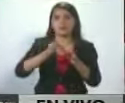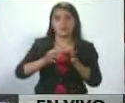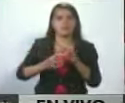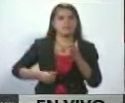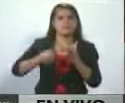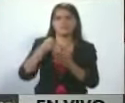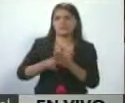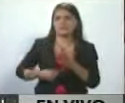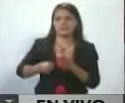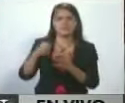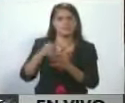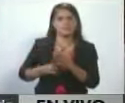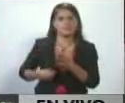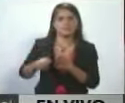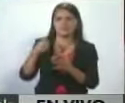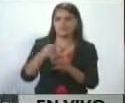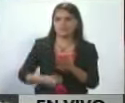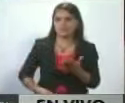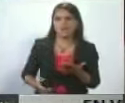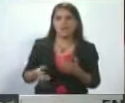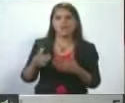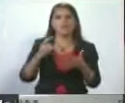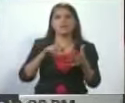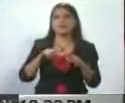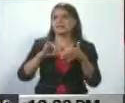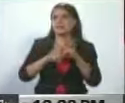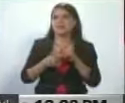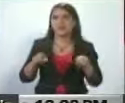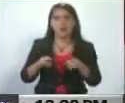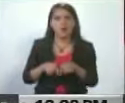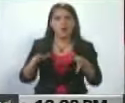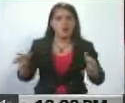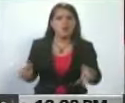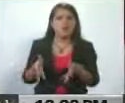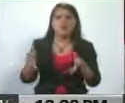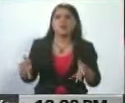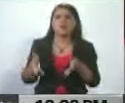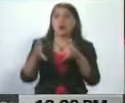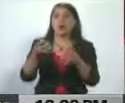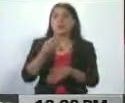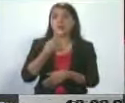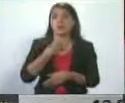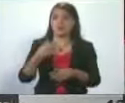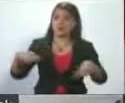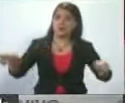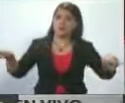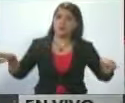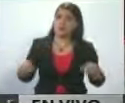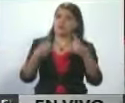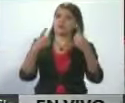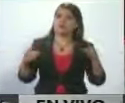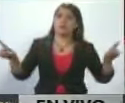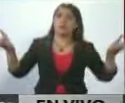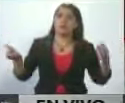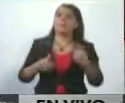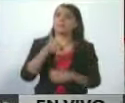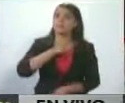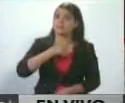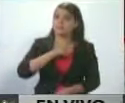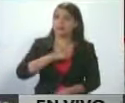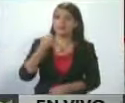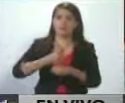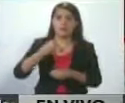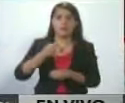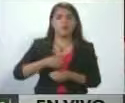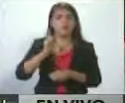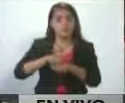Erika, ¿verdad? Es como un aliento, un sublime aliento, como dice nuestro himno, para afrontar las tareas que tenemos